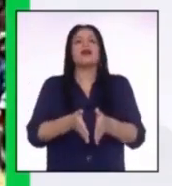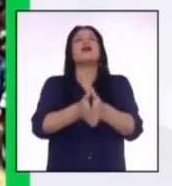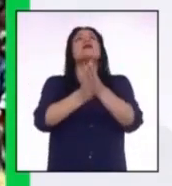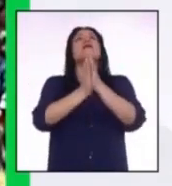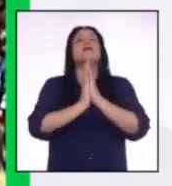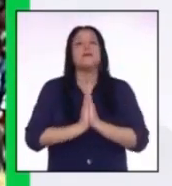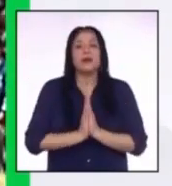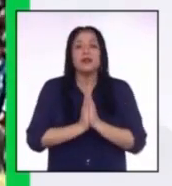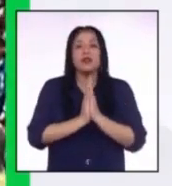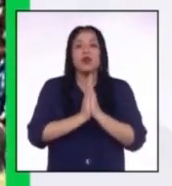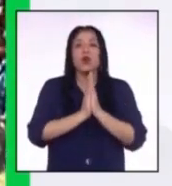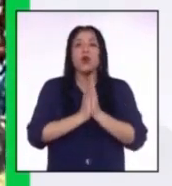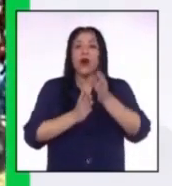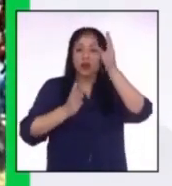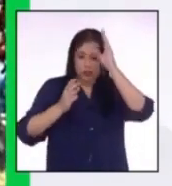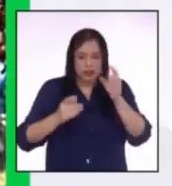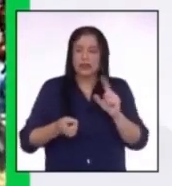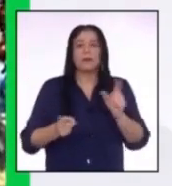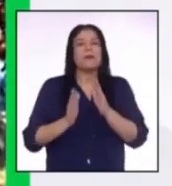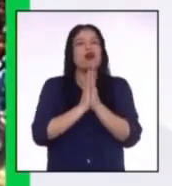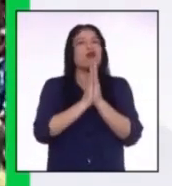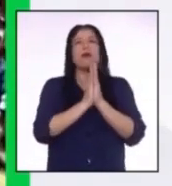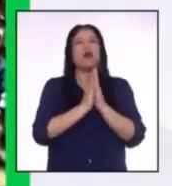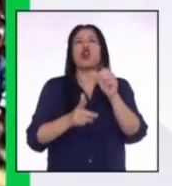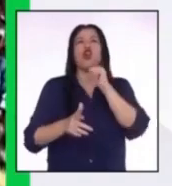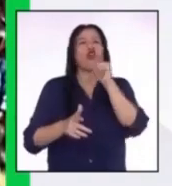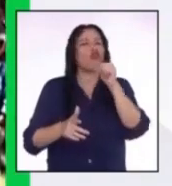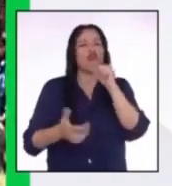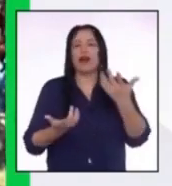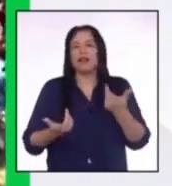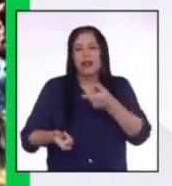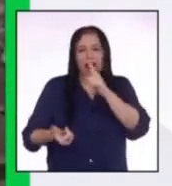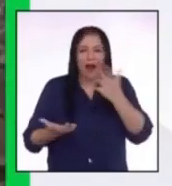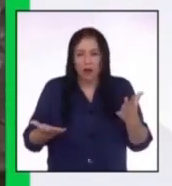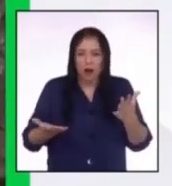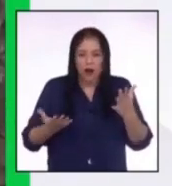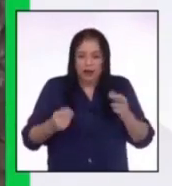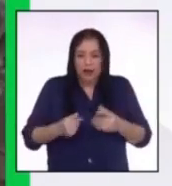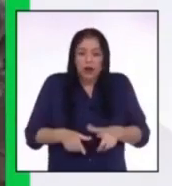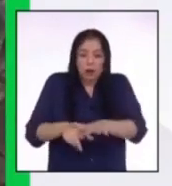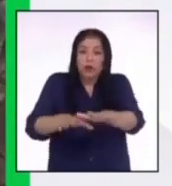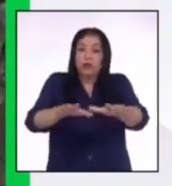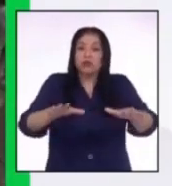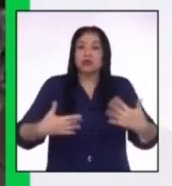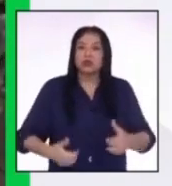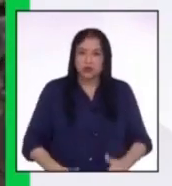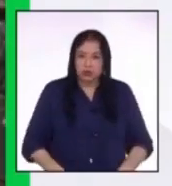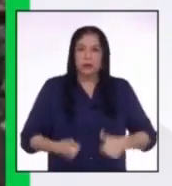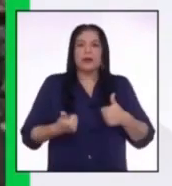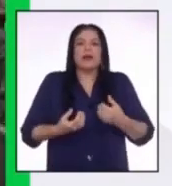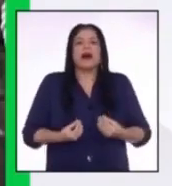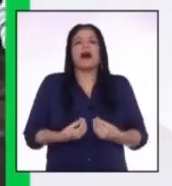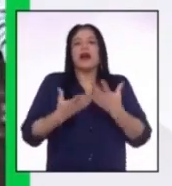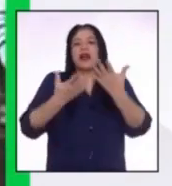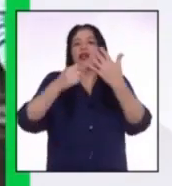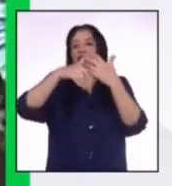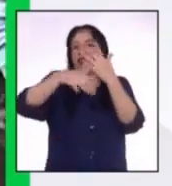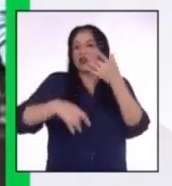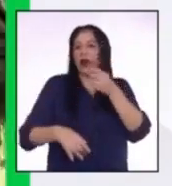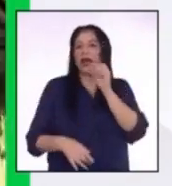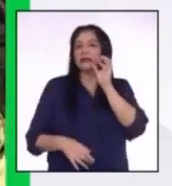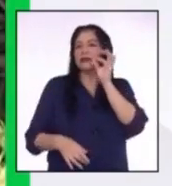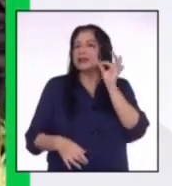a las deidades que no nos falte el agua como fuente y vida y le ofrendó hojas de coca